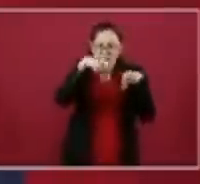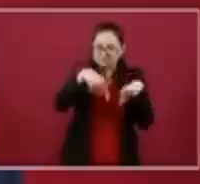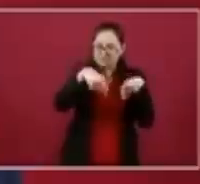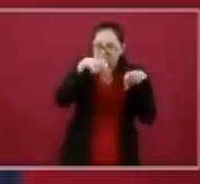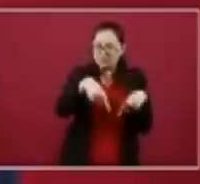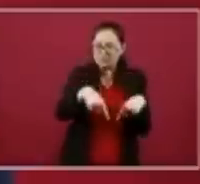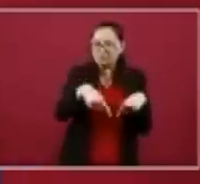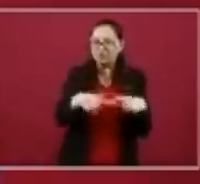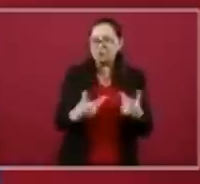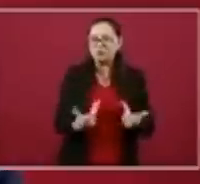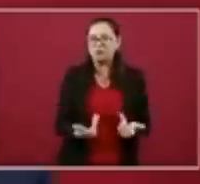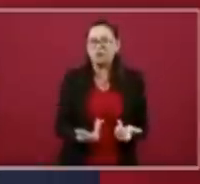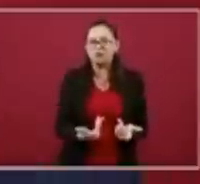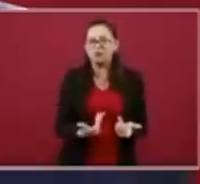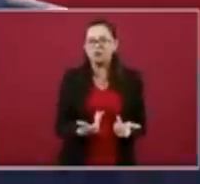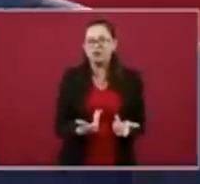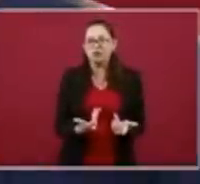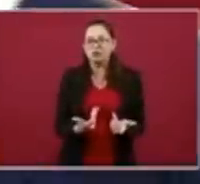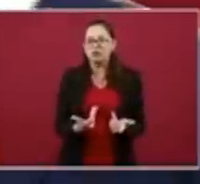ser muy